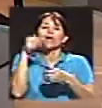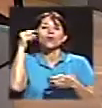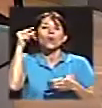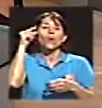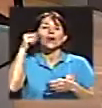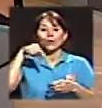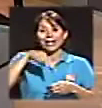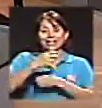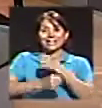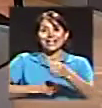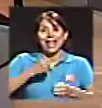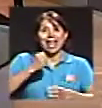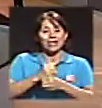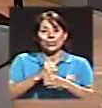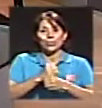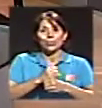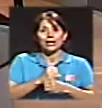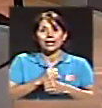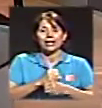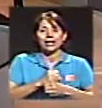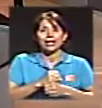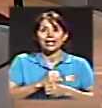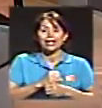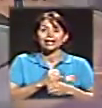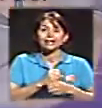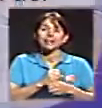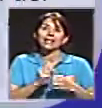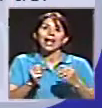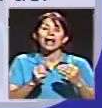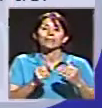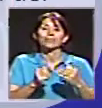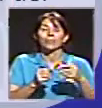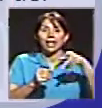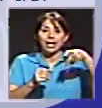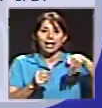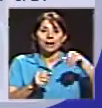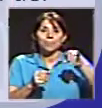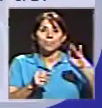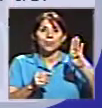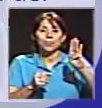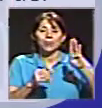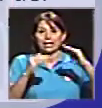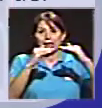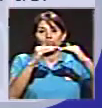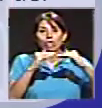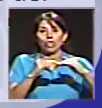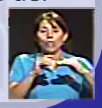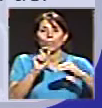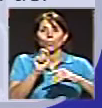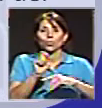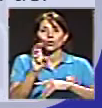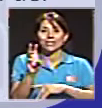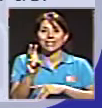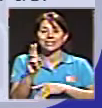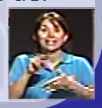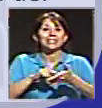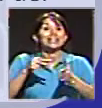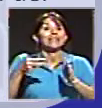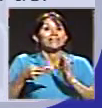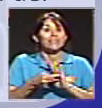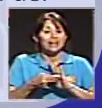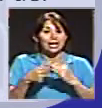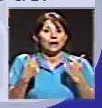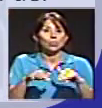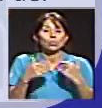año en 0.6 del PIB. O sea, la carga tributaria se está reduciendo en más de medio punto del PIB este